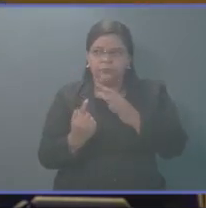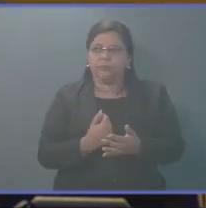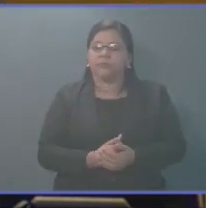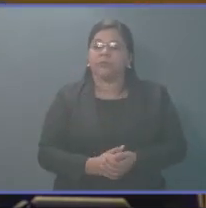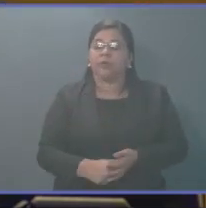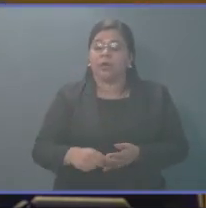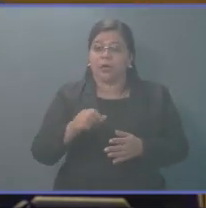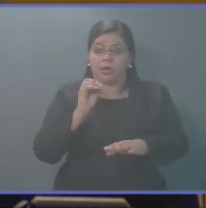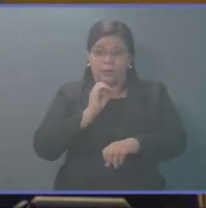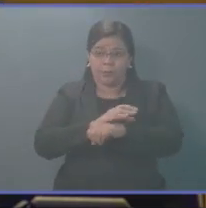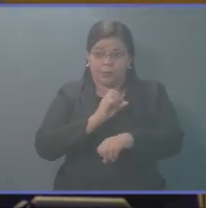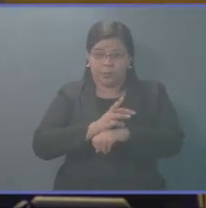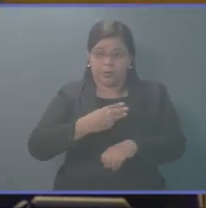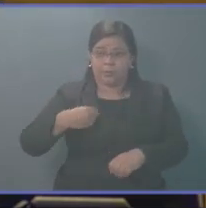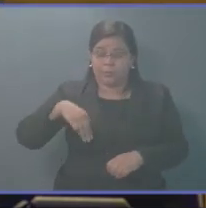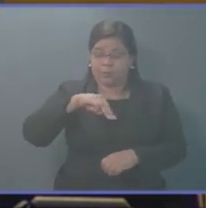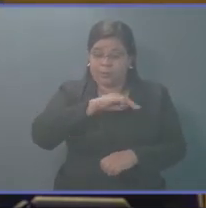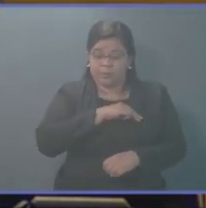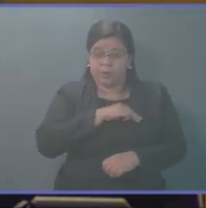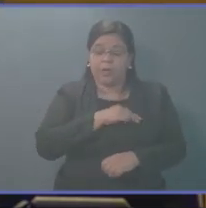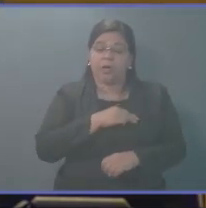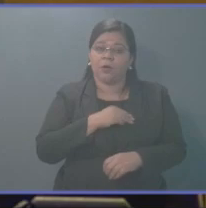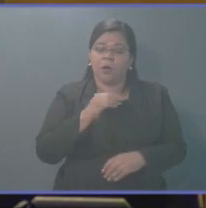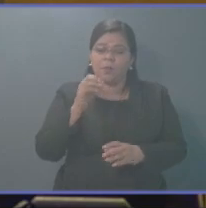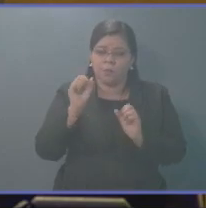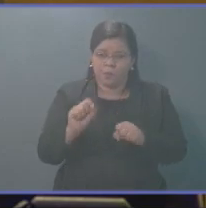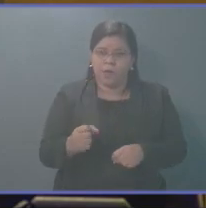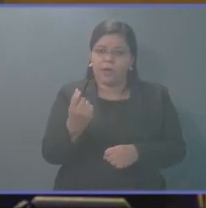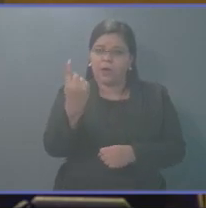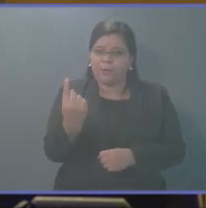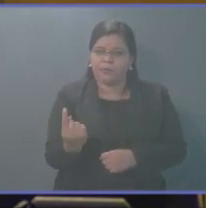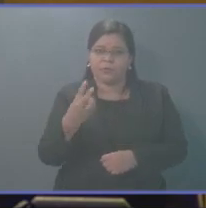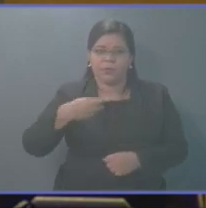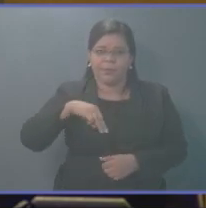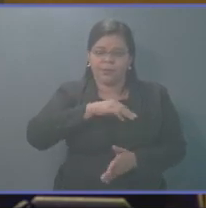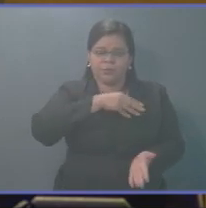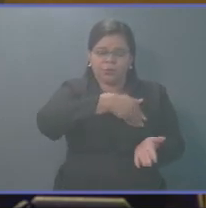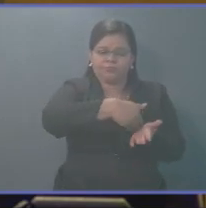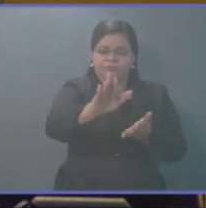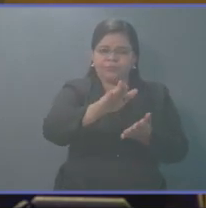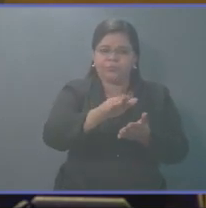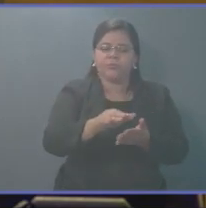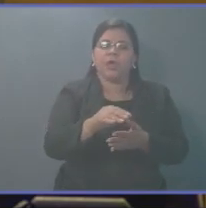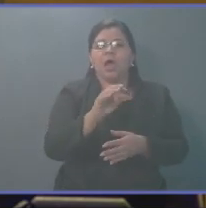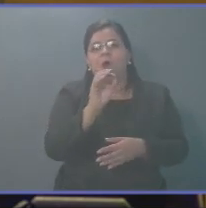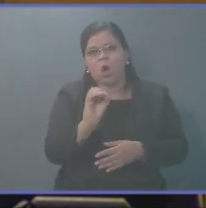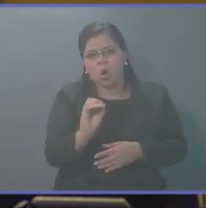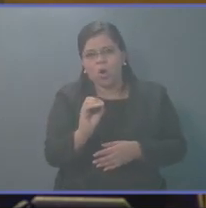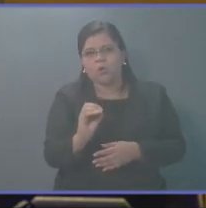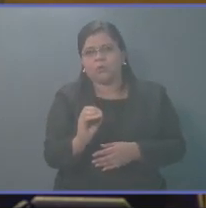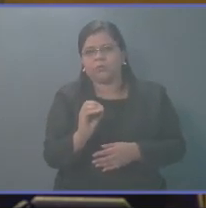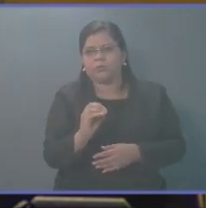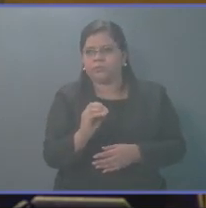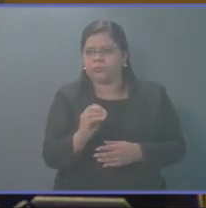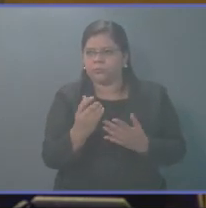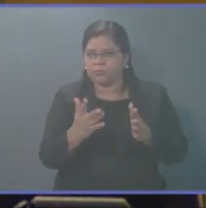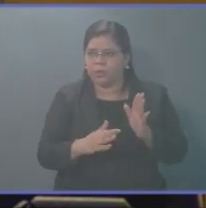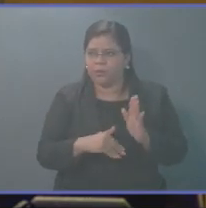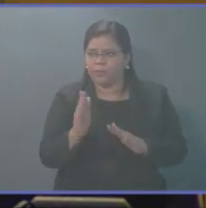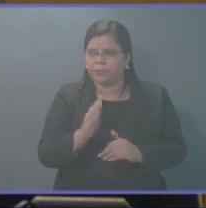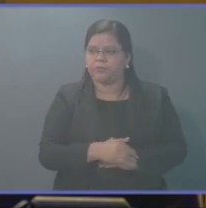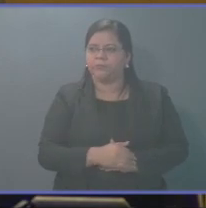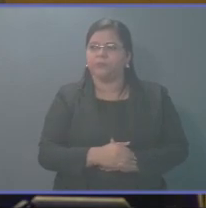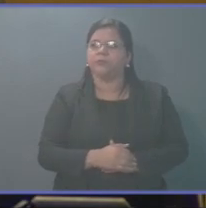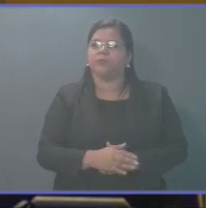Presidencia de la República la destitución de los ministros de Estado o a los organismos correspondientes la de los funcionarios